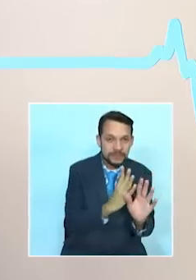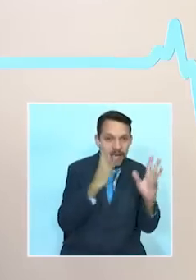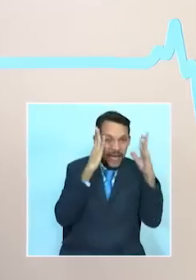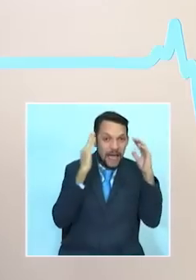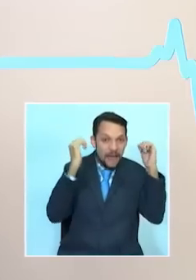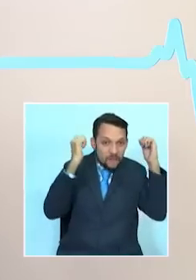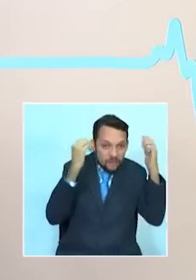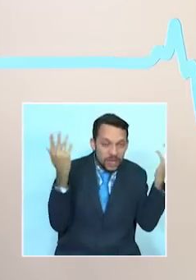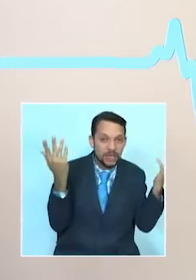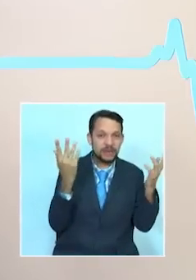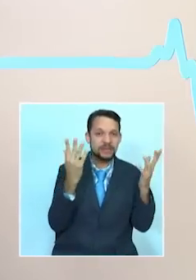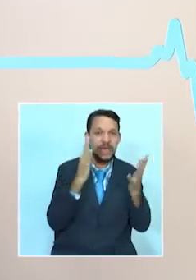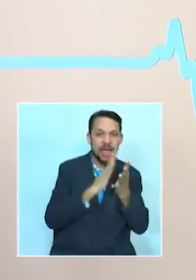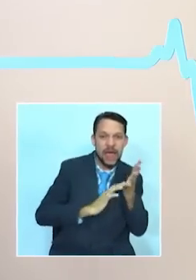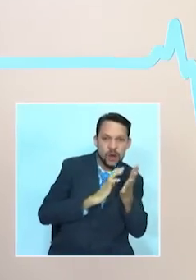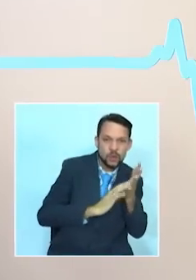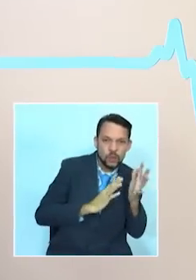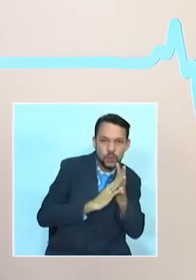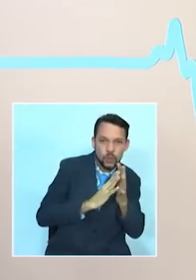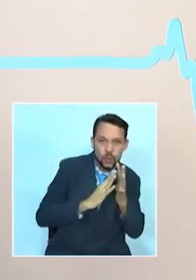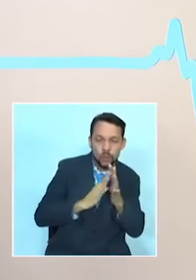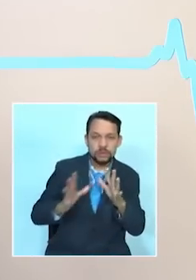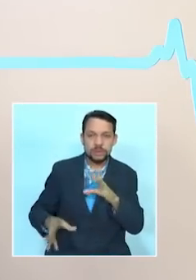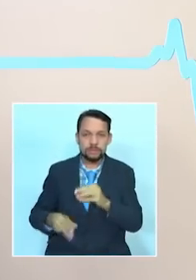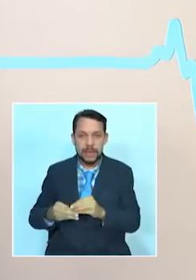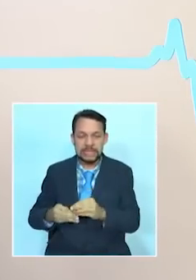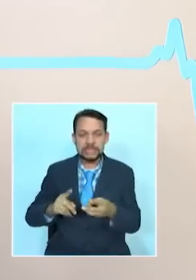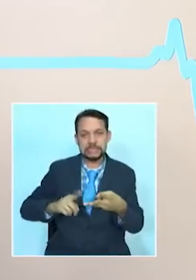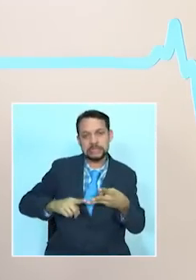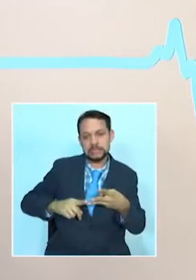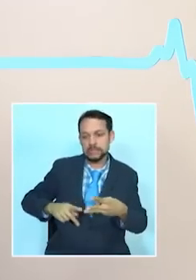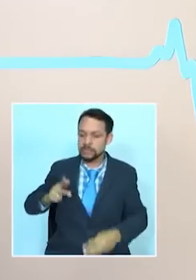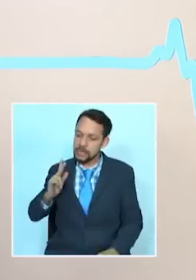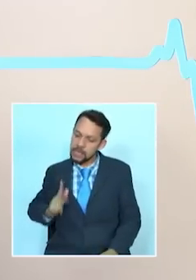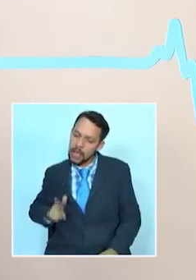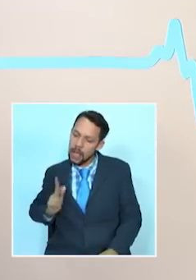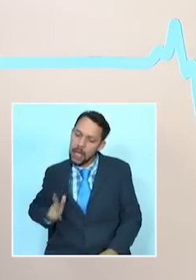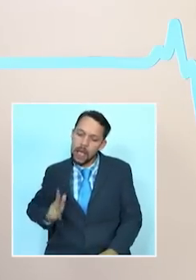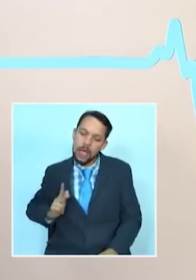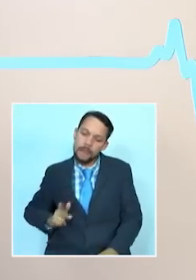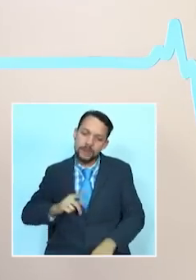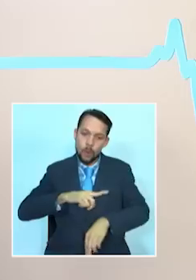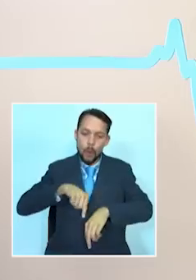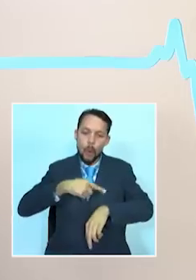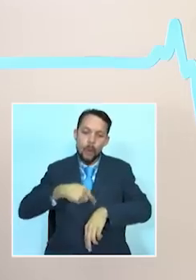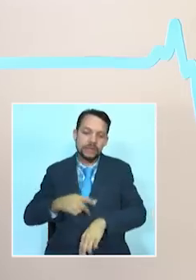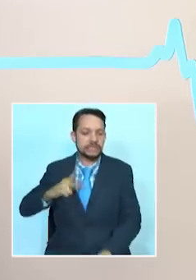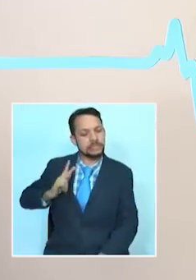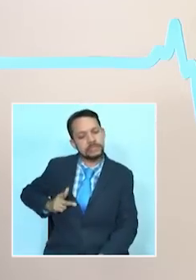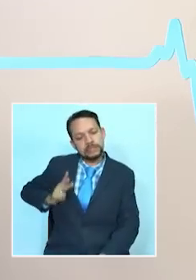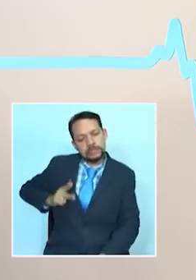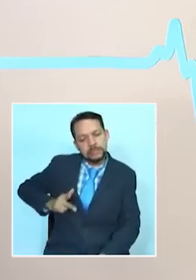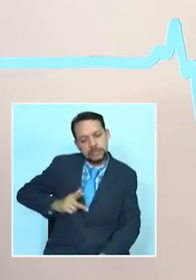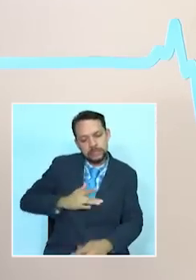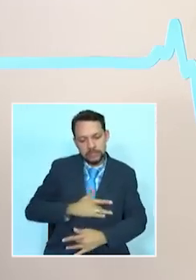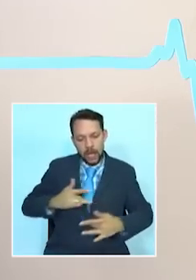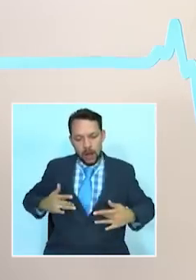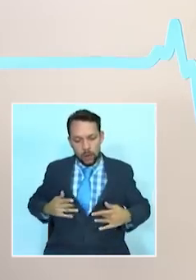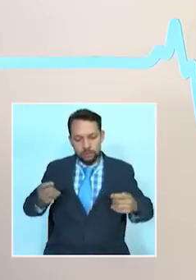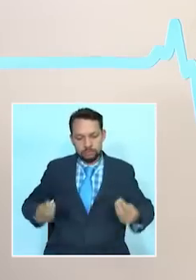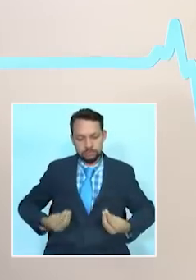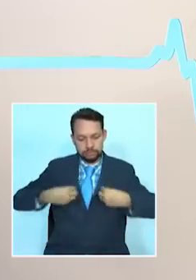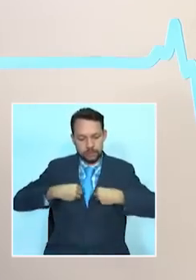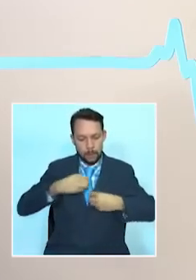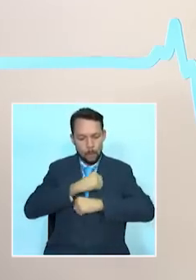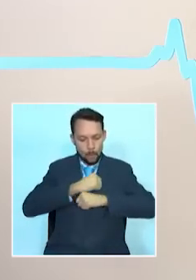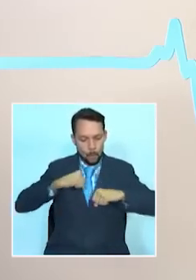camina o hace ejercicio su intestino se mueve si usted mejora el tránsito intestinal el proceso de desinflamación va a empezar